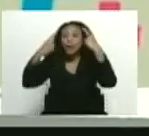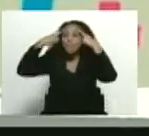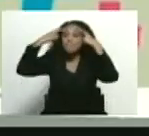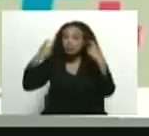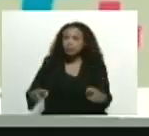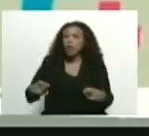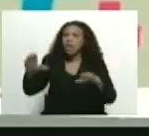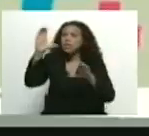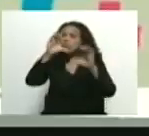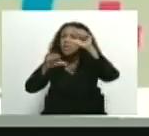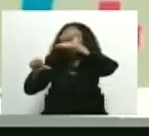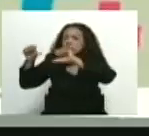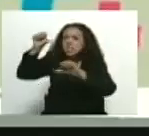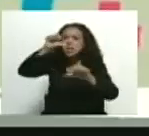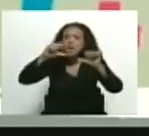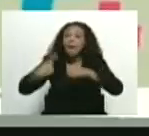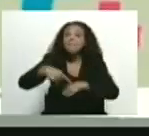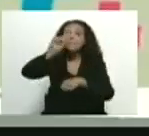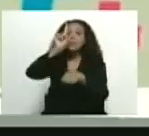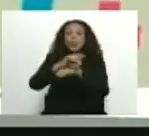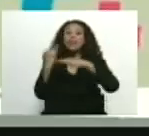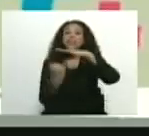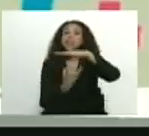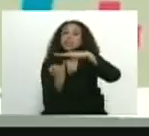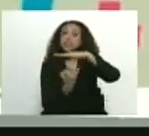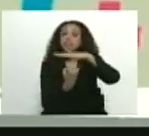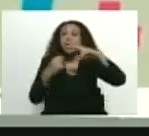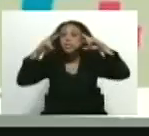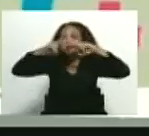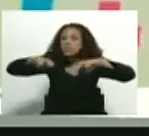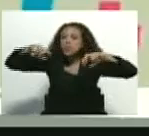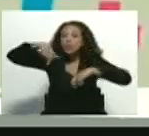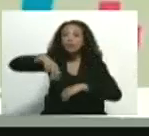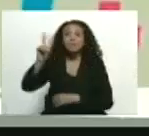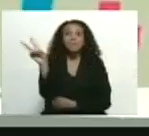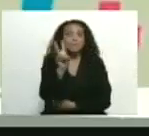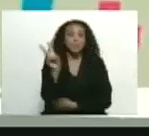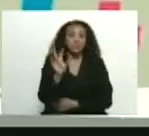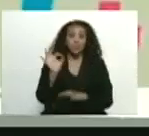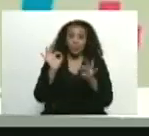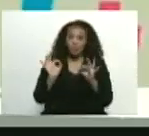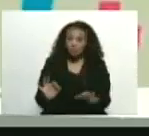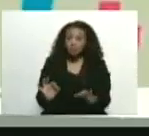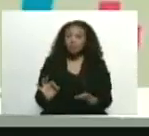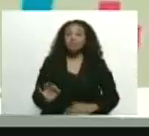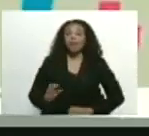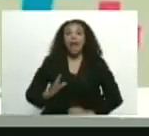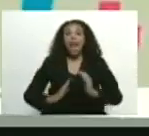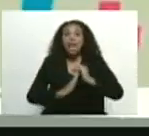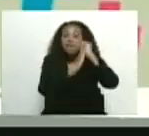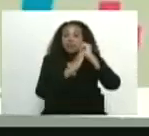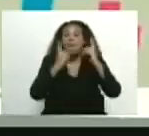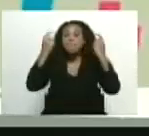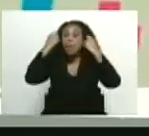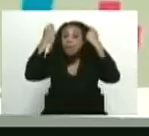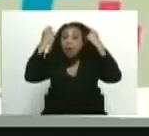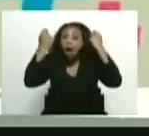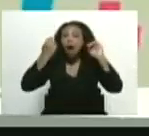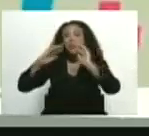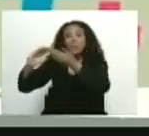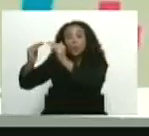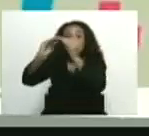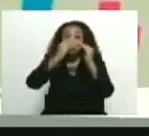Zulia, de las principales instituciones científicas del país, estarán líderes populares de todo el